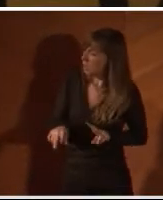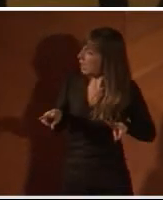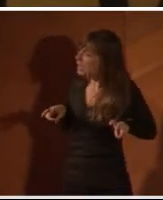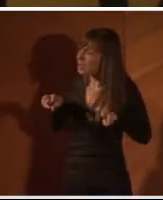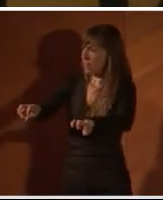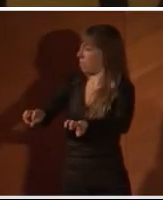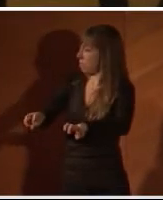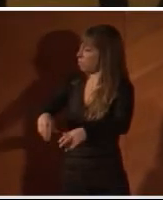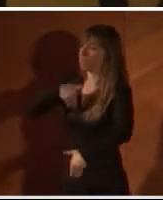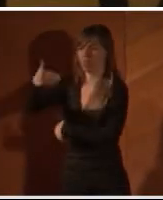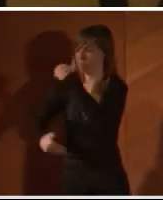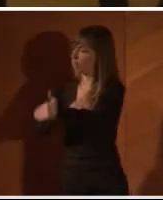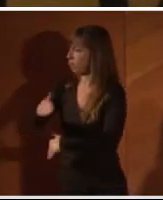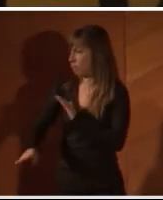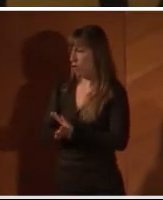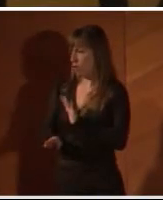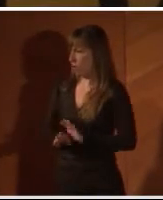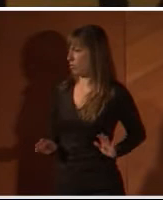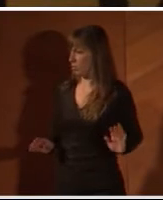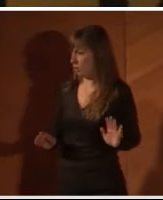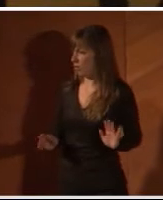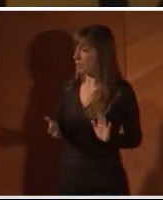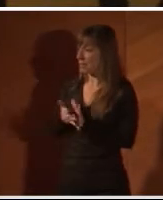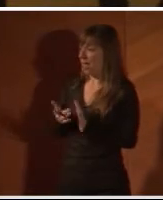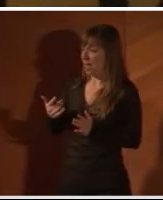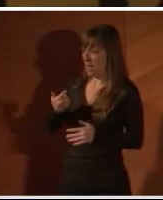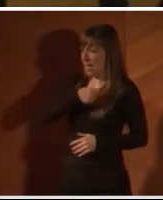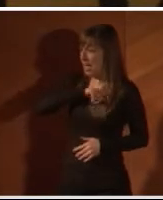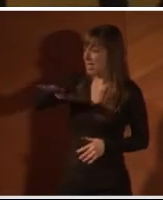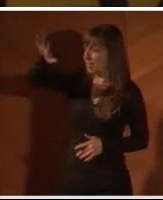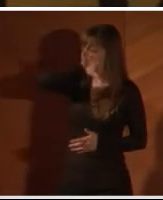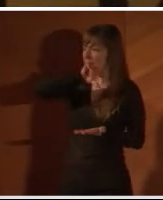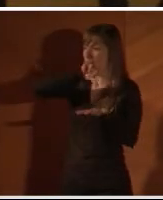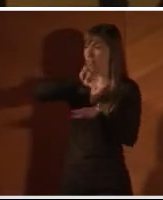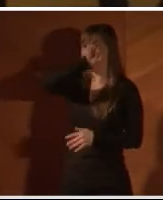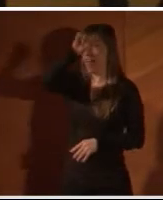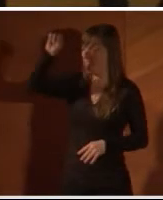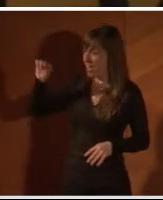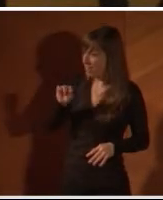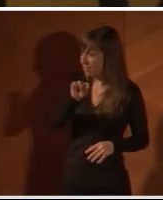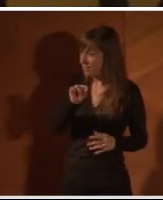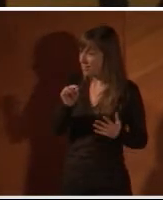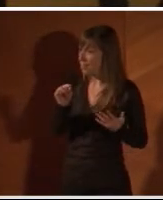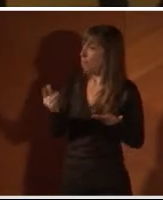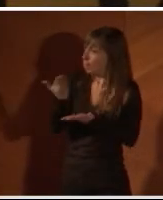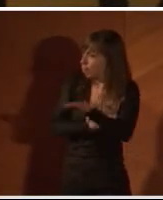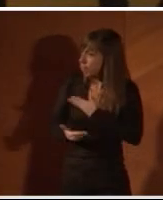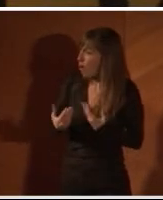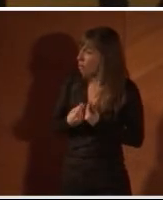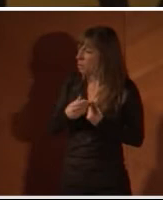inicio. A la vez que estamos todas estas ciudades juntas y hay, lo he mirado hace un rato,